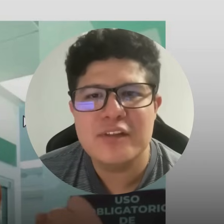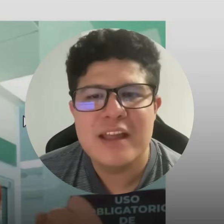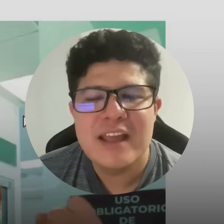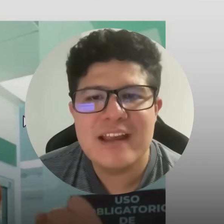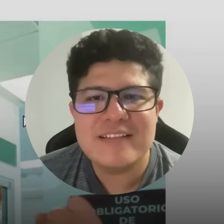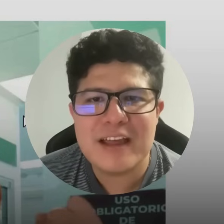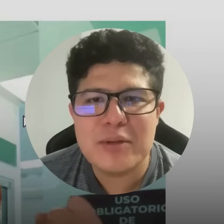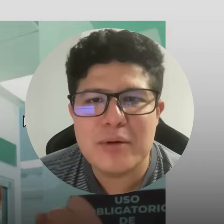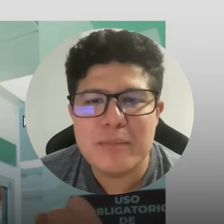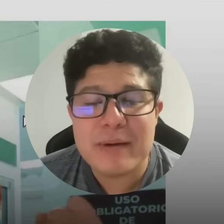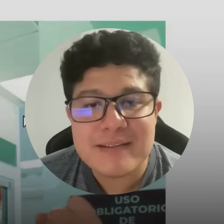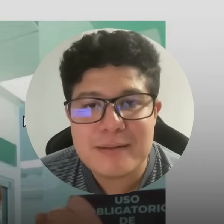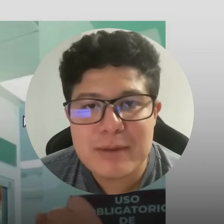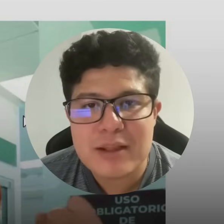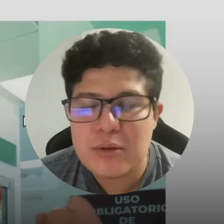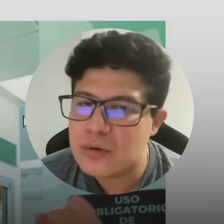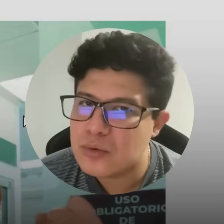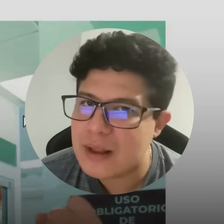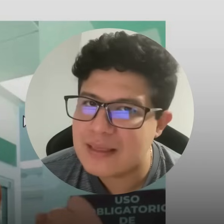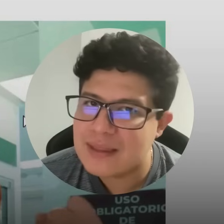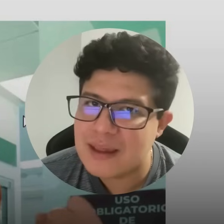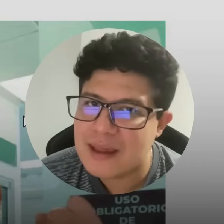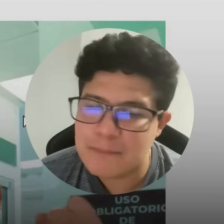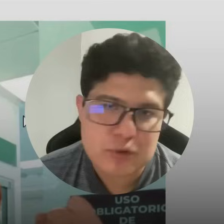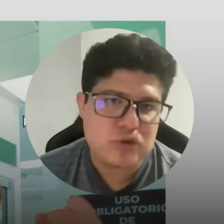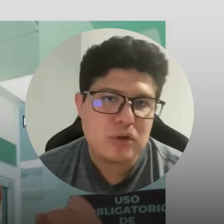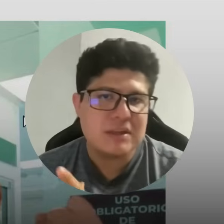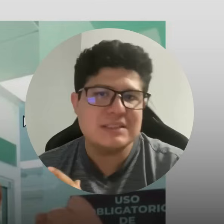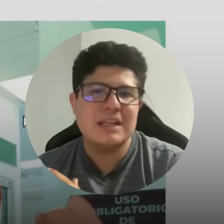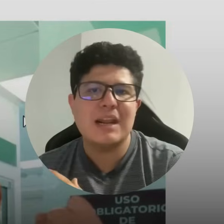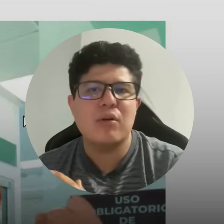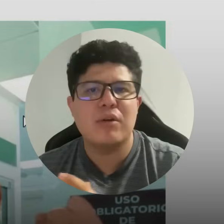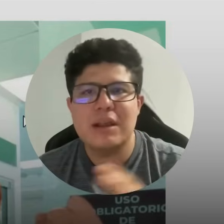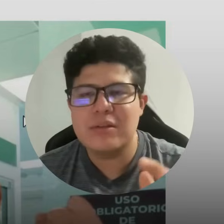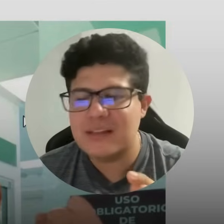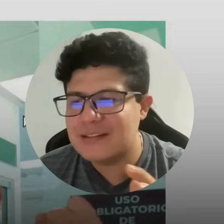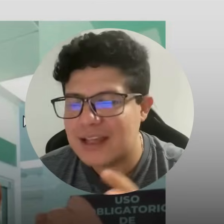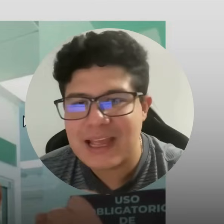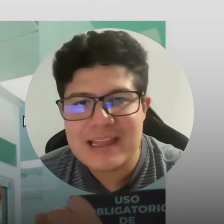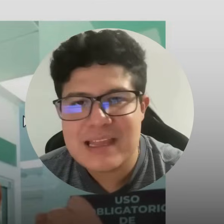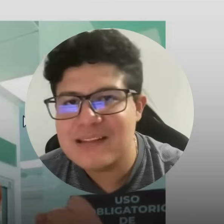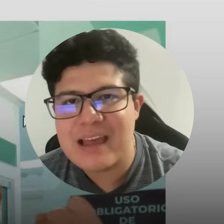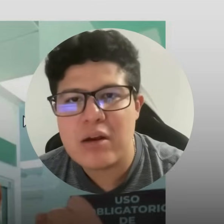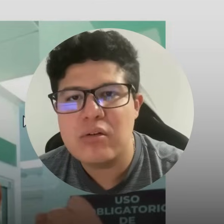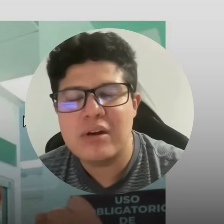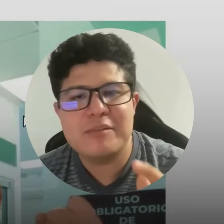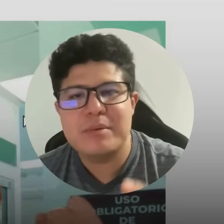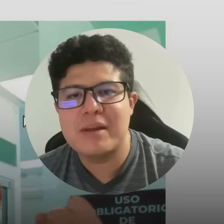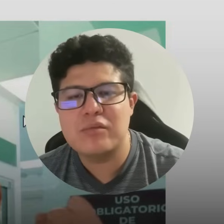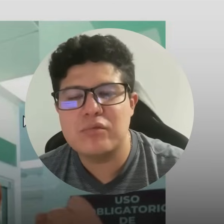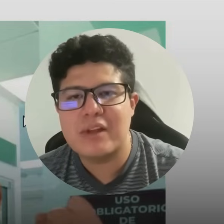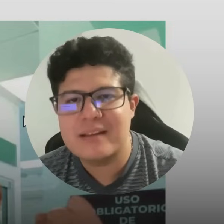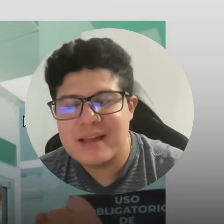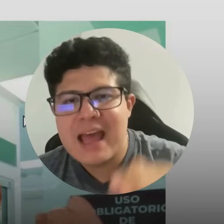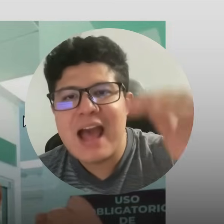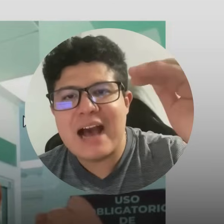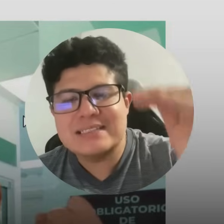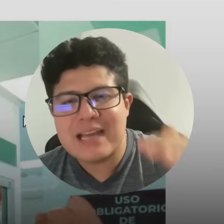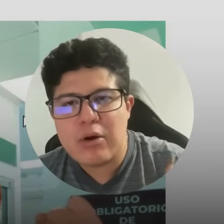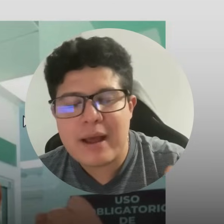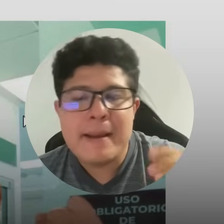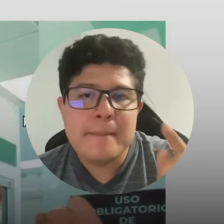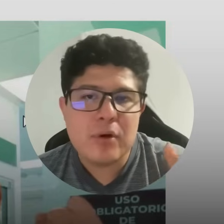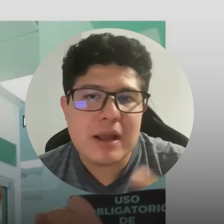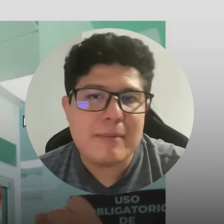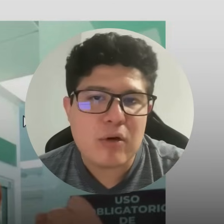hemos estado percibiendo durante Pues todo este recorrido desde que iniciaron con las primeras ursales